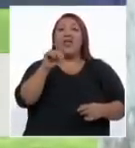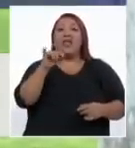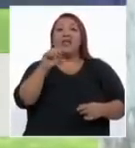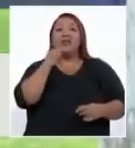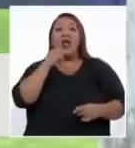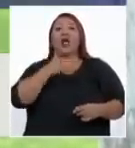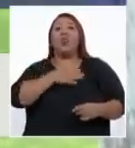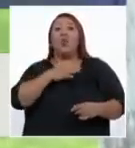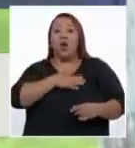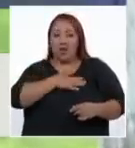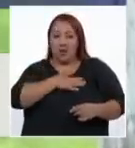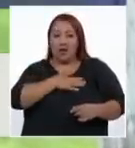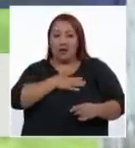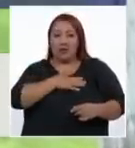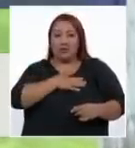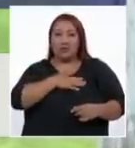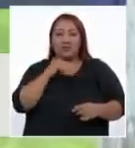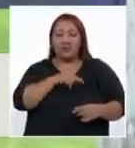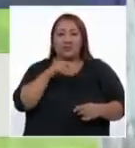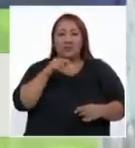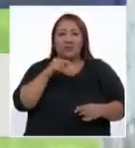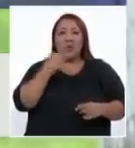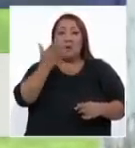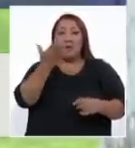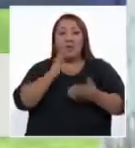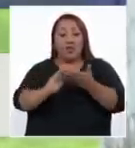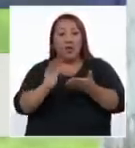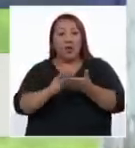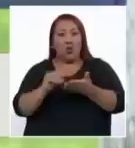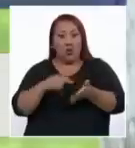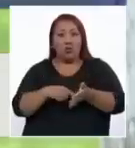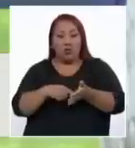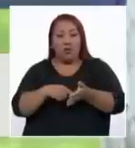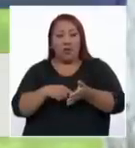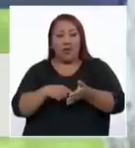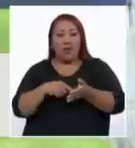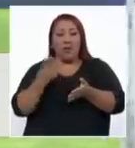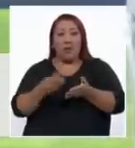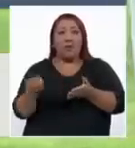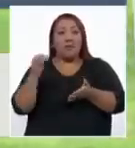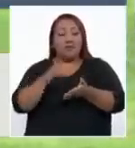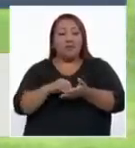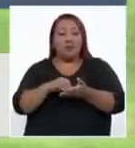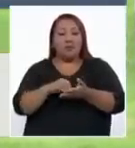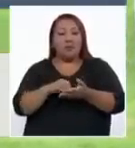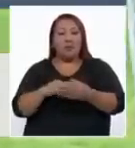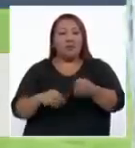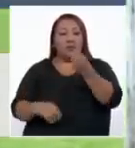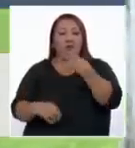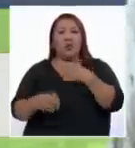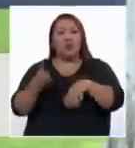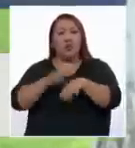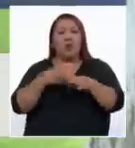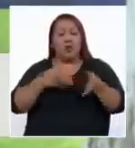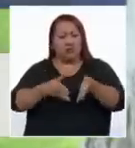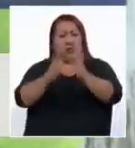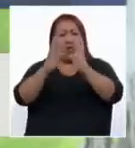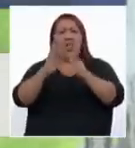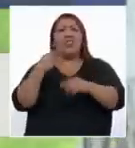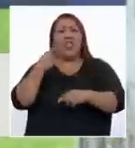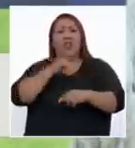que es la dueña de la franquicia, pidiéndome la disculpa del caso, y me indica que continúe yo con la